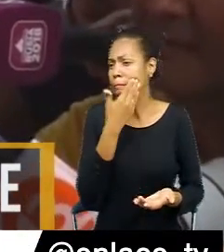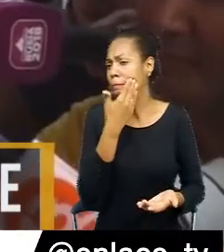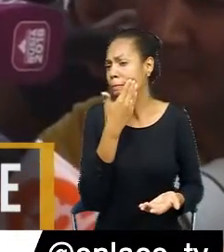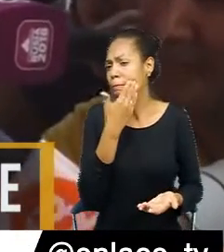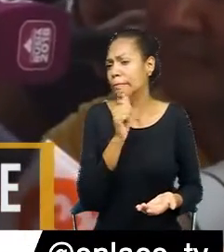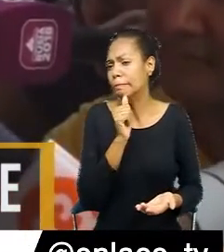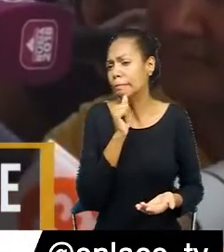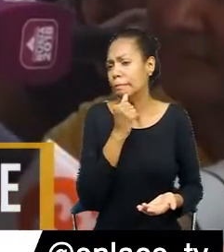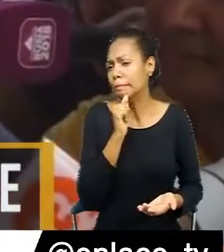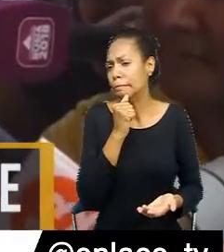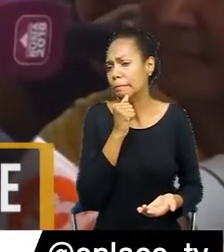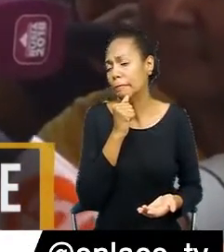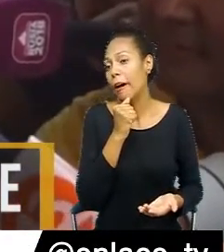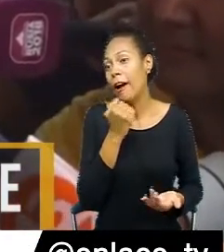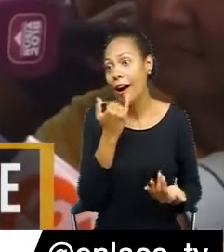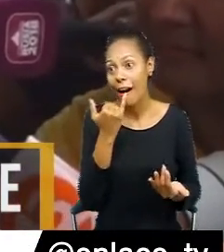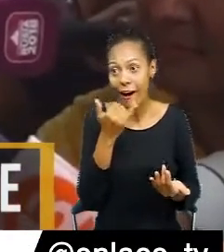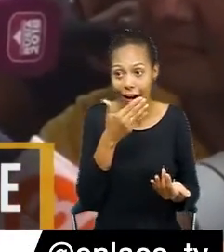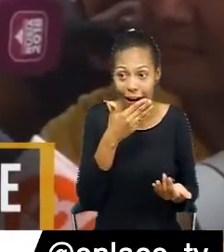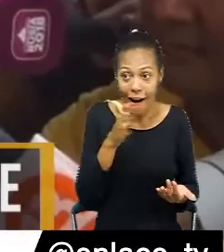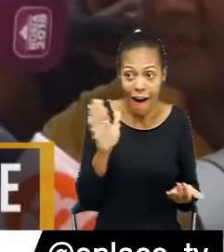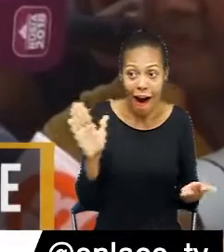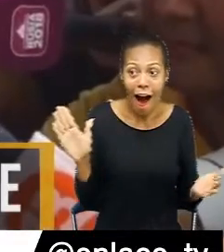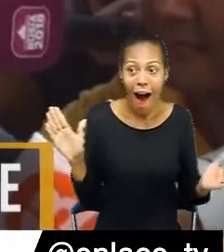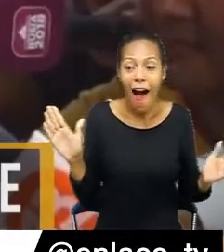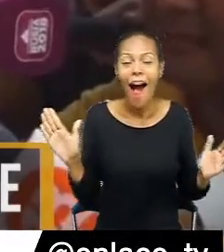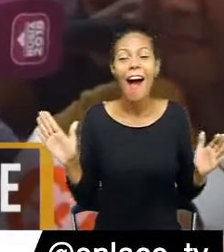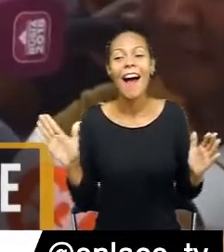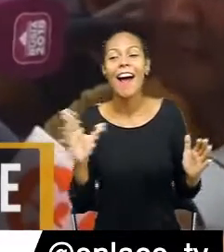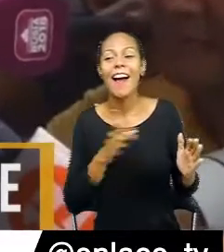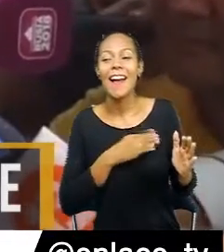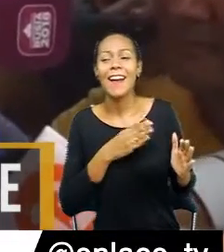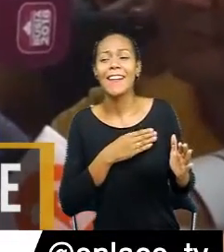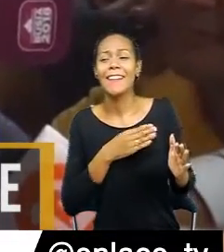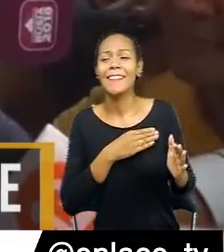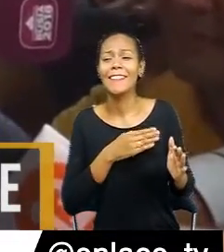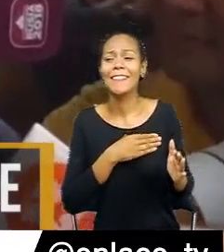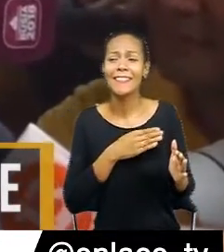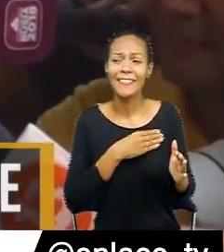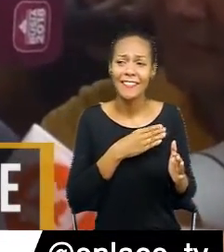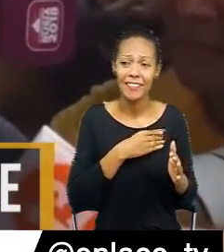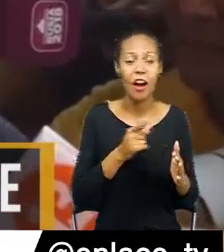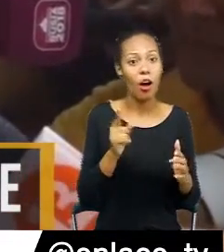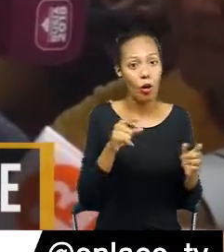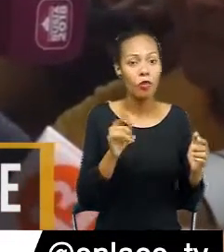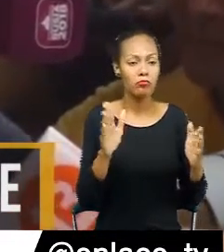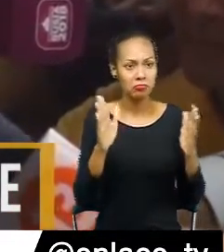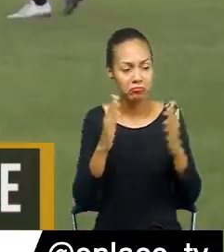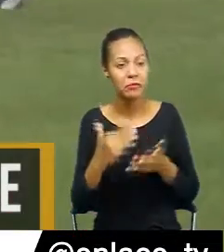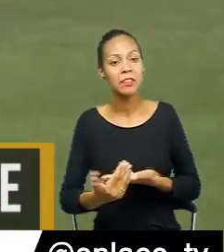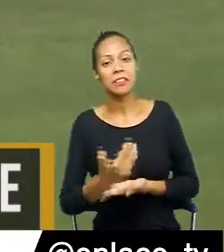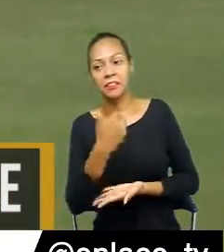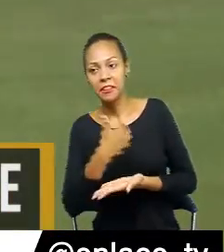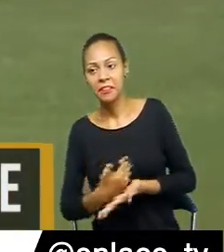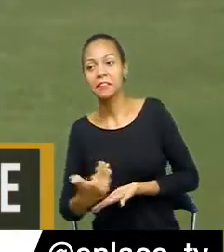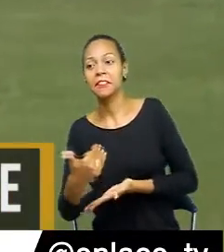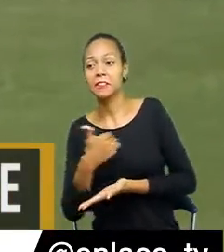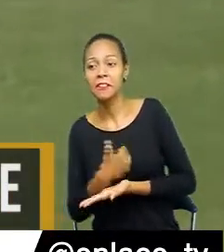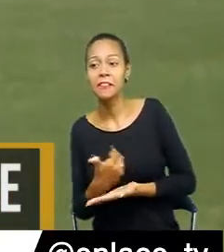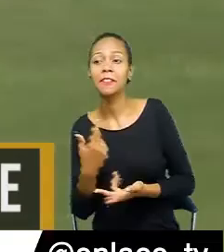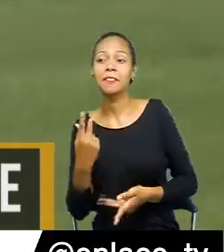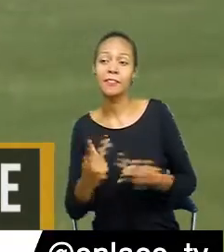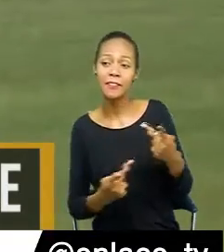queremos estar aquí, hacer parte de la selección. De todas maneras, el cuerpo técnico estuvo muy cerca mío, me visitó en